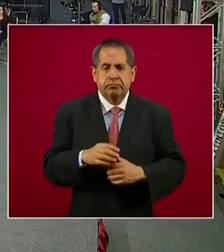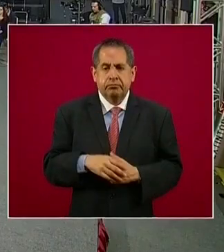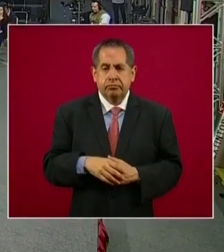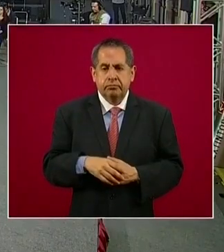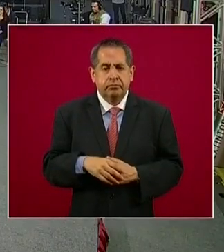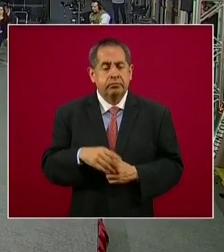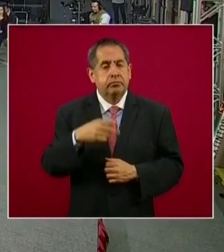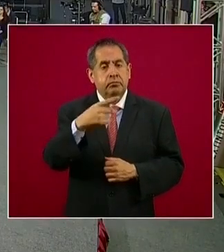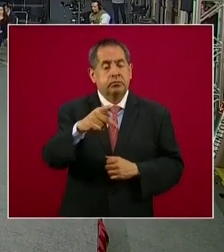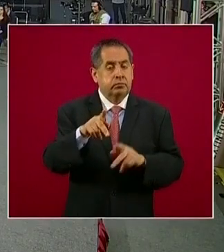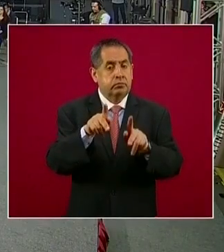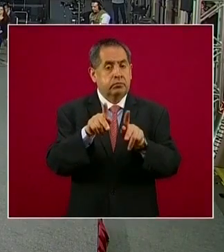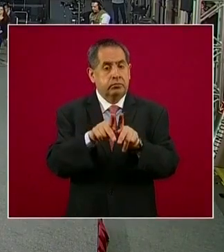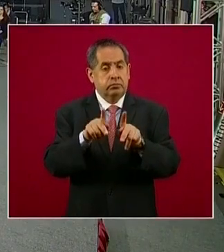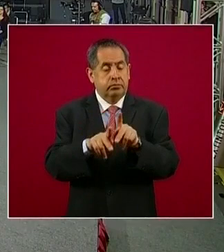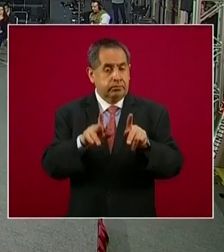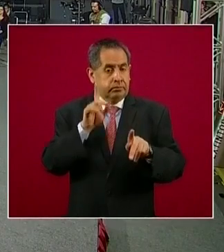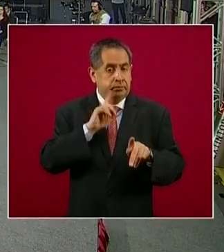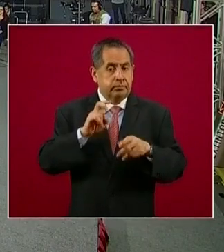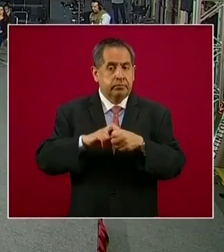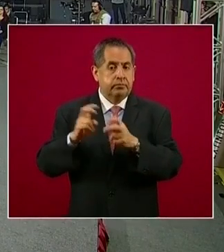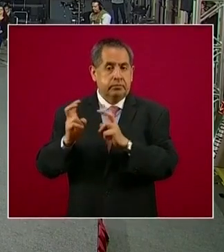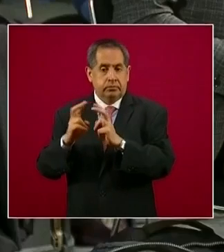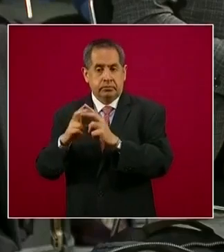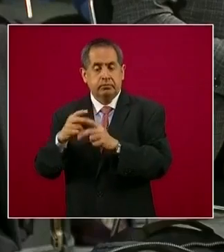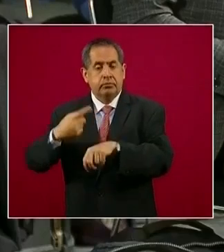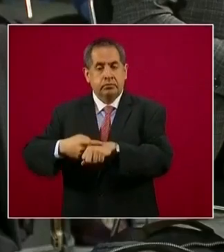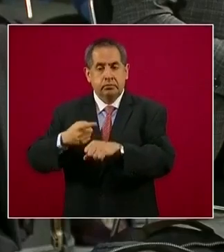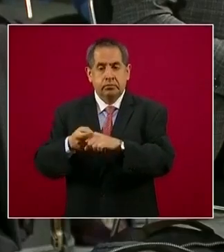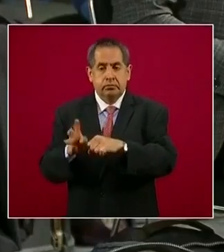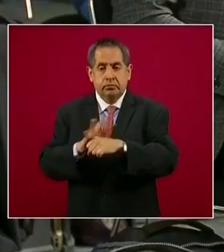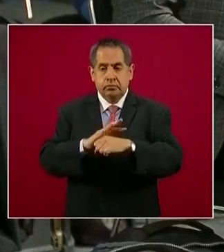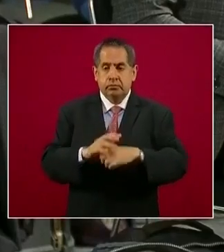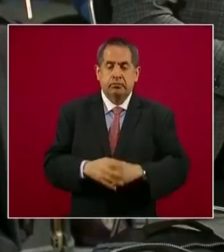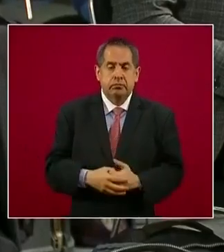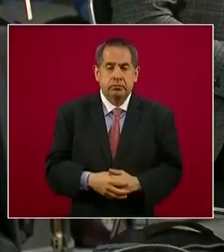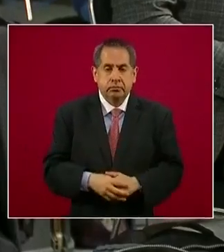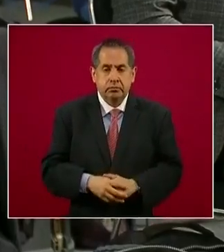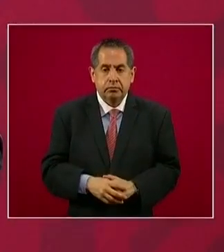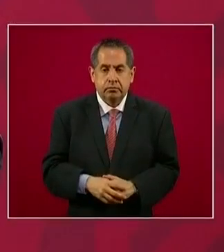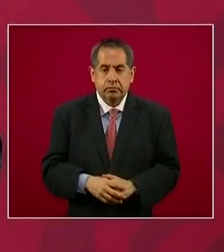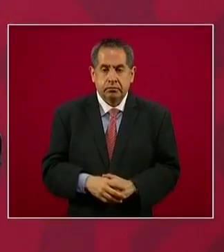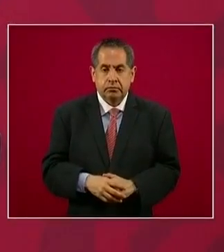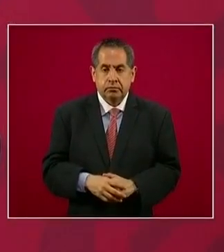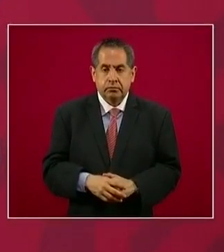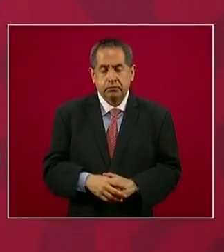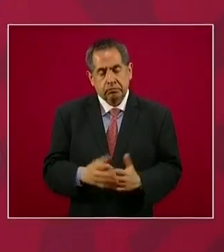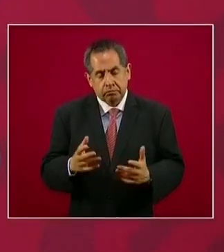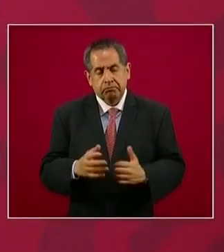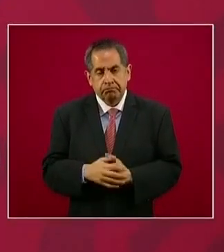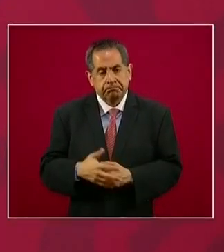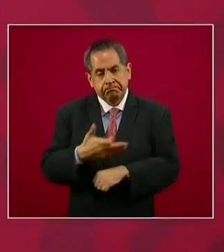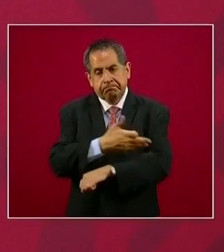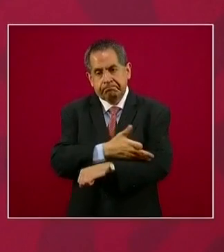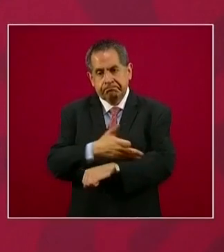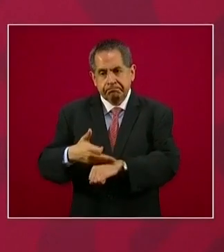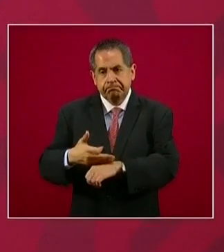Esta mañana, el presidente Andrés Manuel López Obrador habló sobre las pérdidas humanas por el COVID-19. Tengo